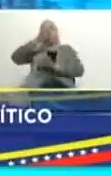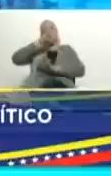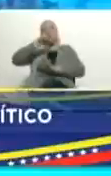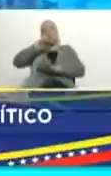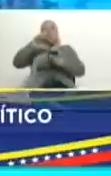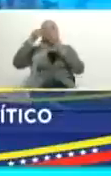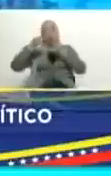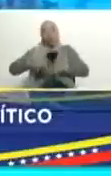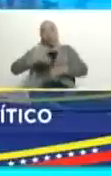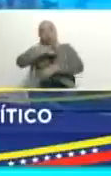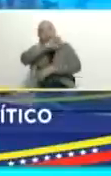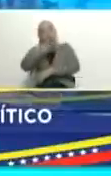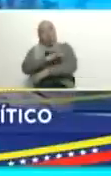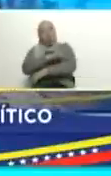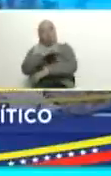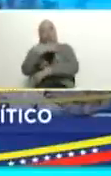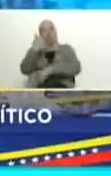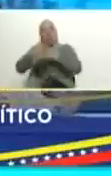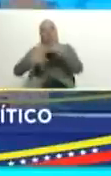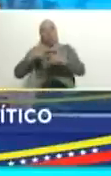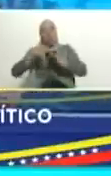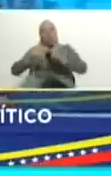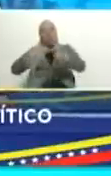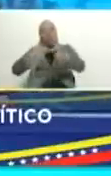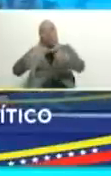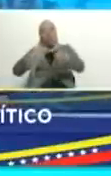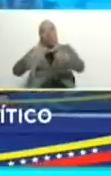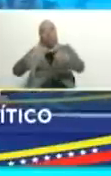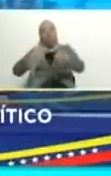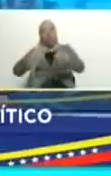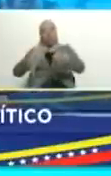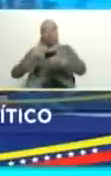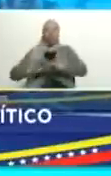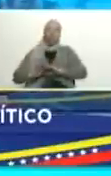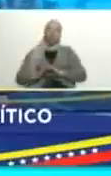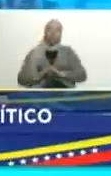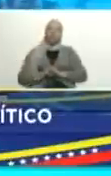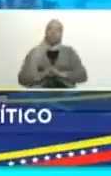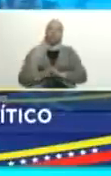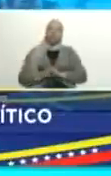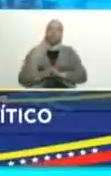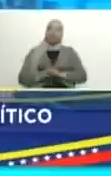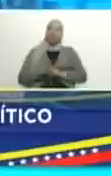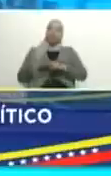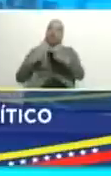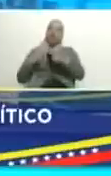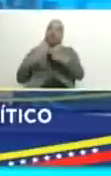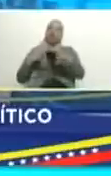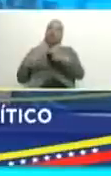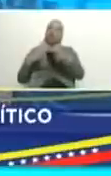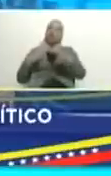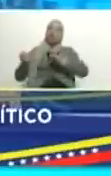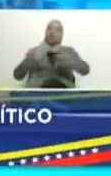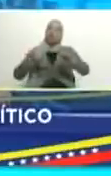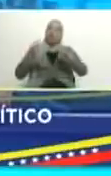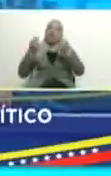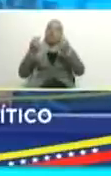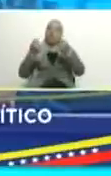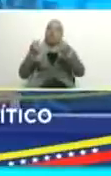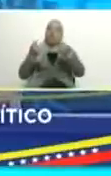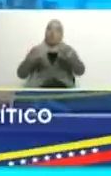con fortaleza de esta etapa es el consenso en relación al modelo económico,